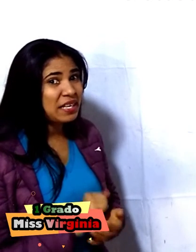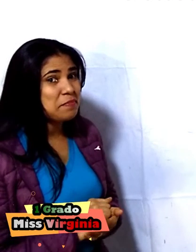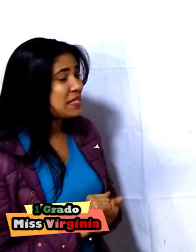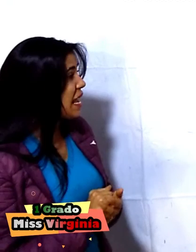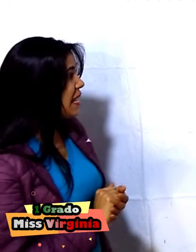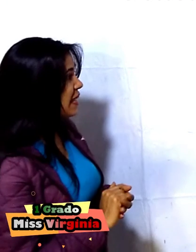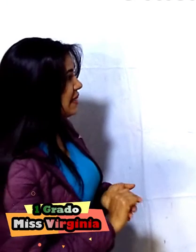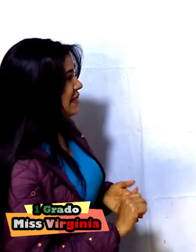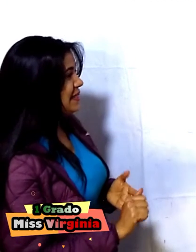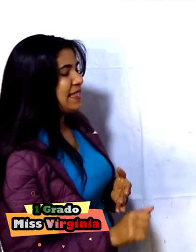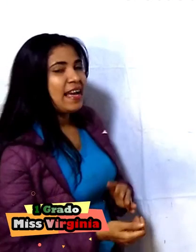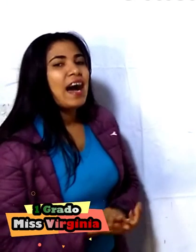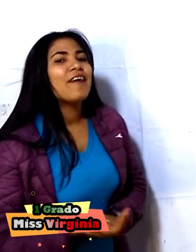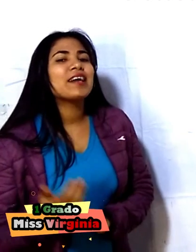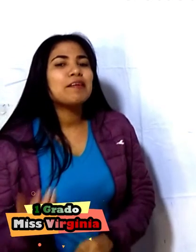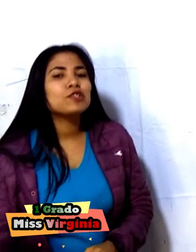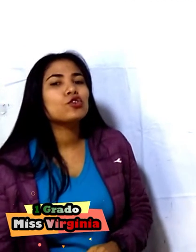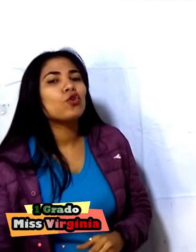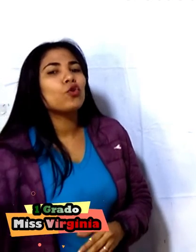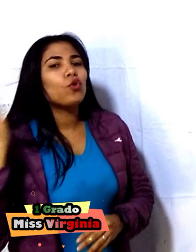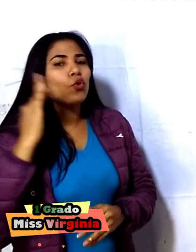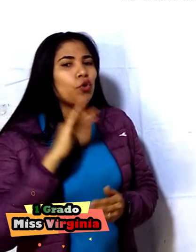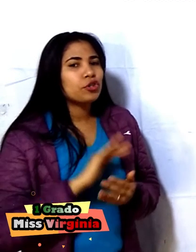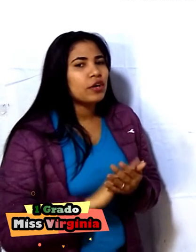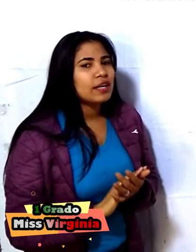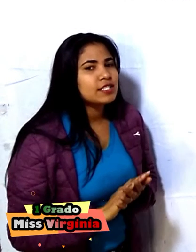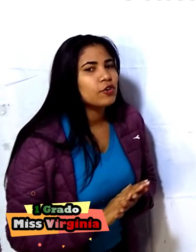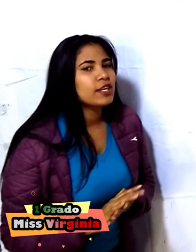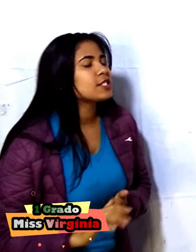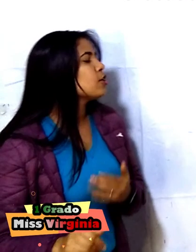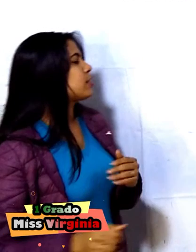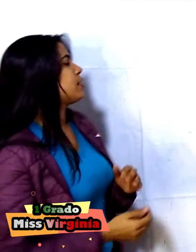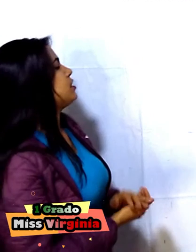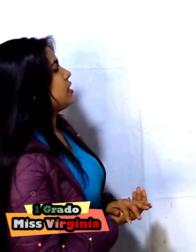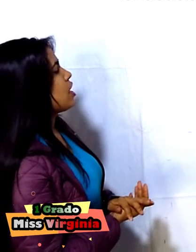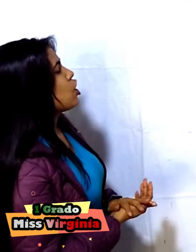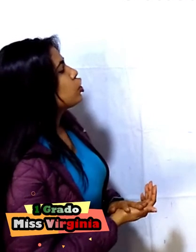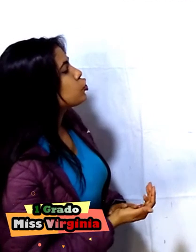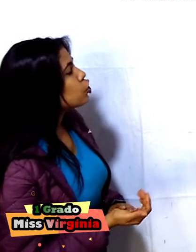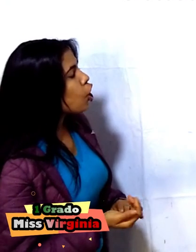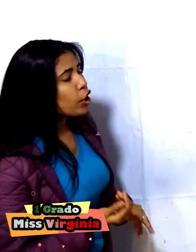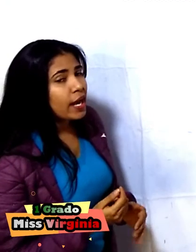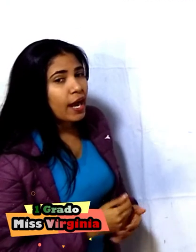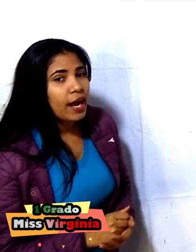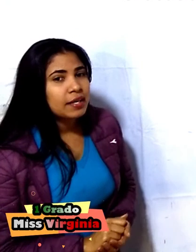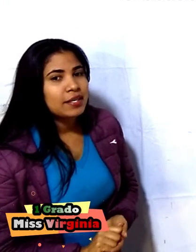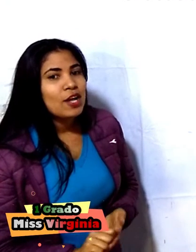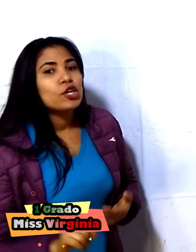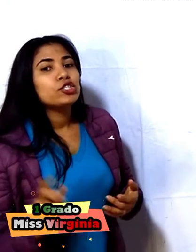Repitan para que empiecen a leer. Ahora vamos con otra oración que dice.